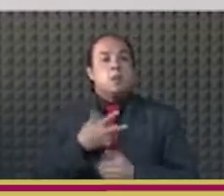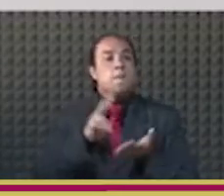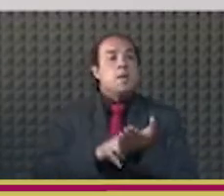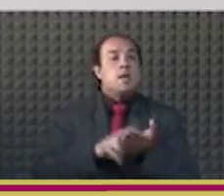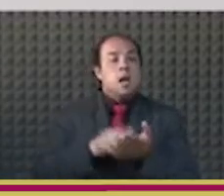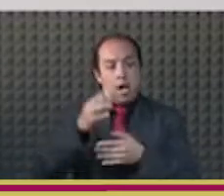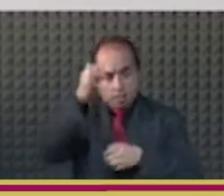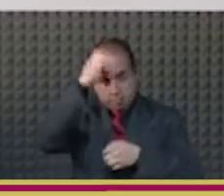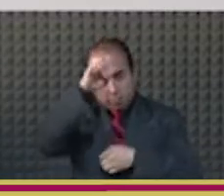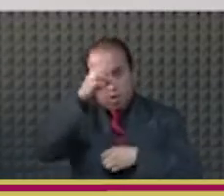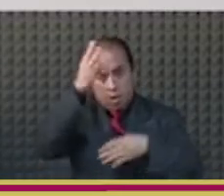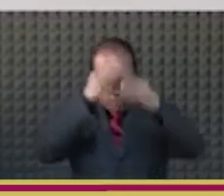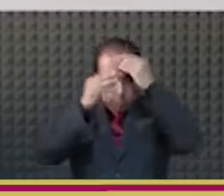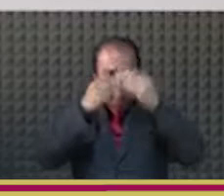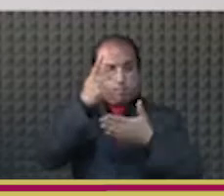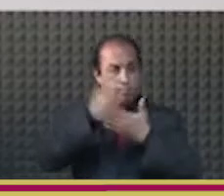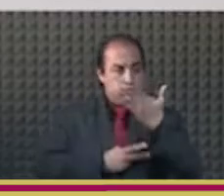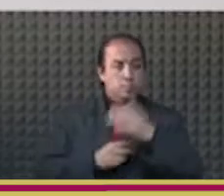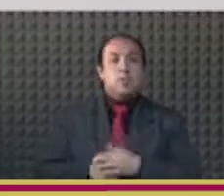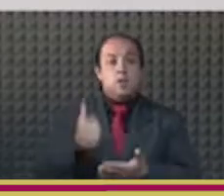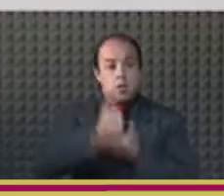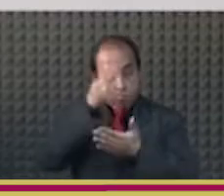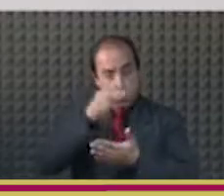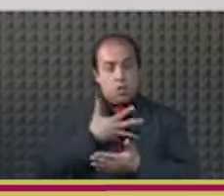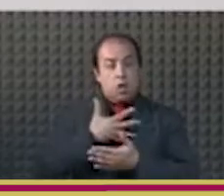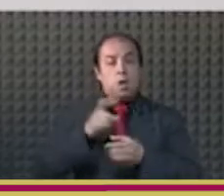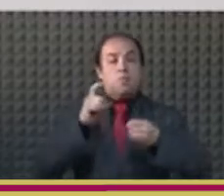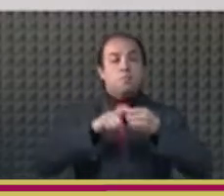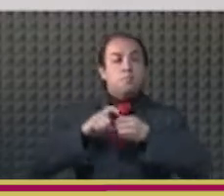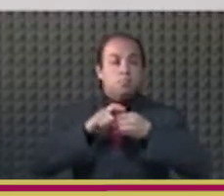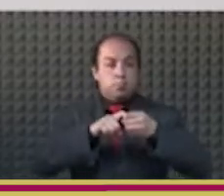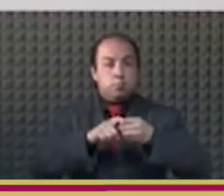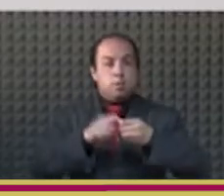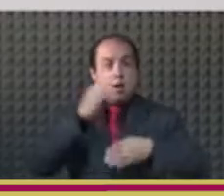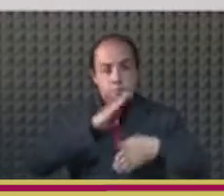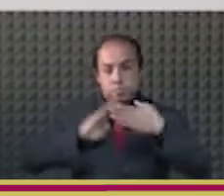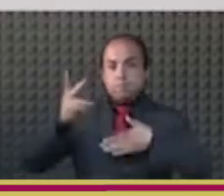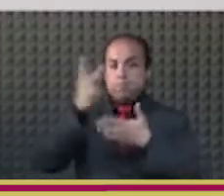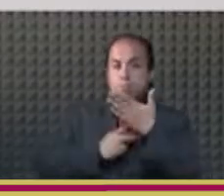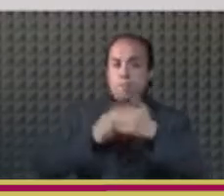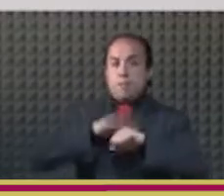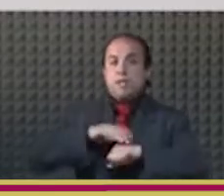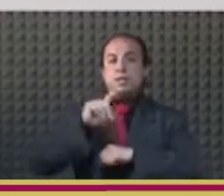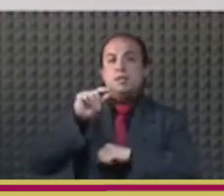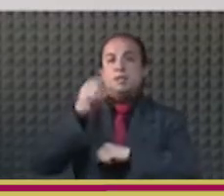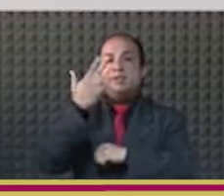programa. Tan solo en la Ciudad de México se han logrado vincular a este exitoso programa a más de